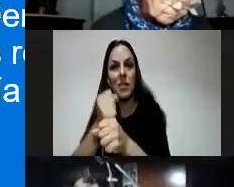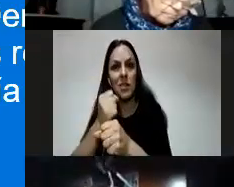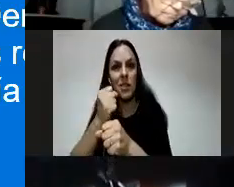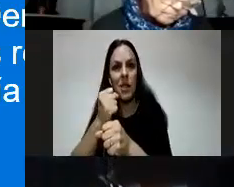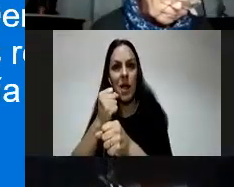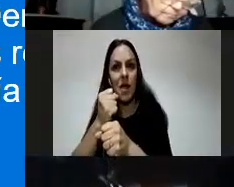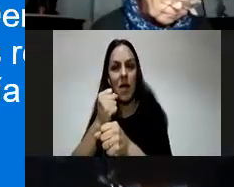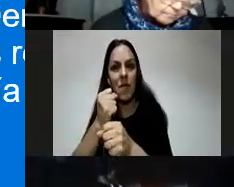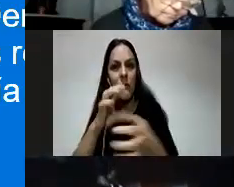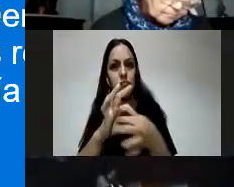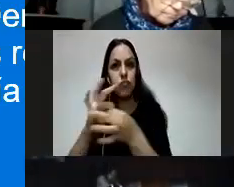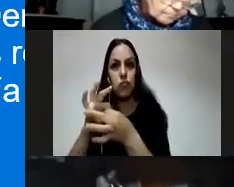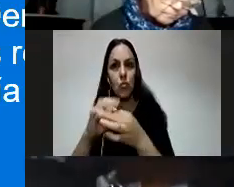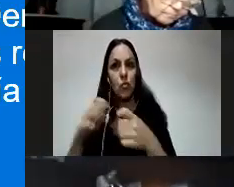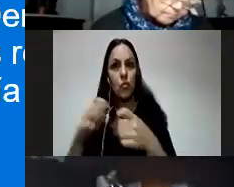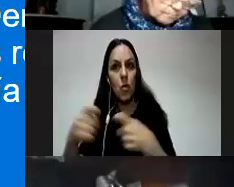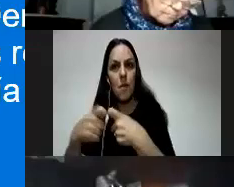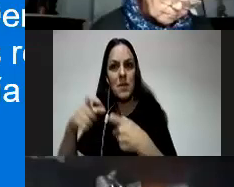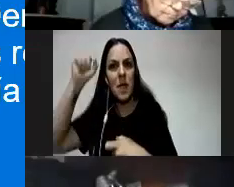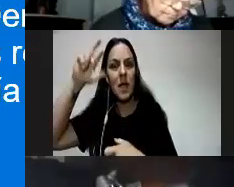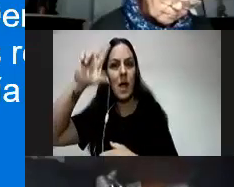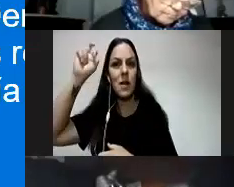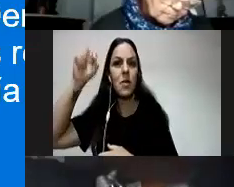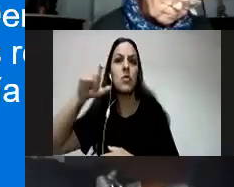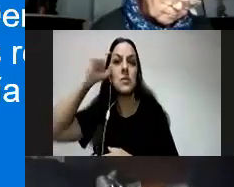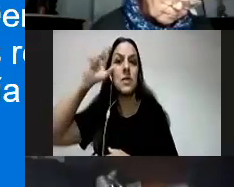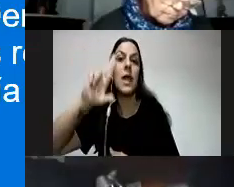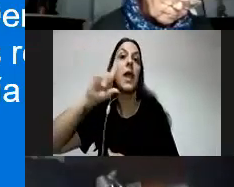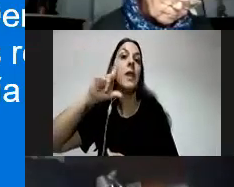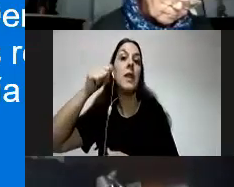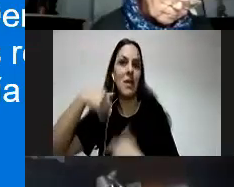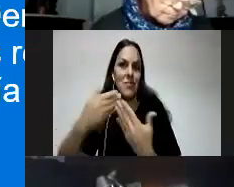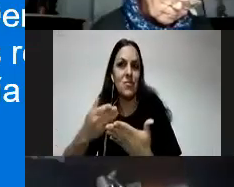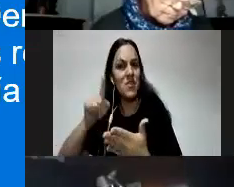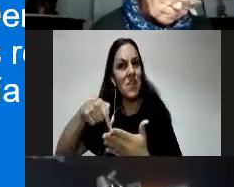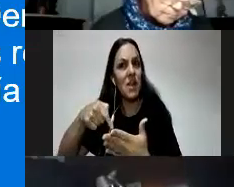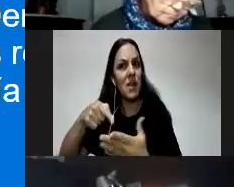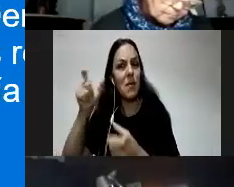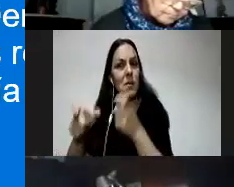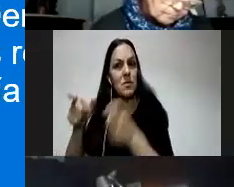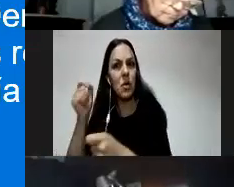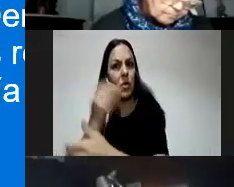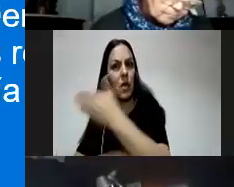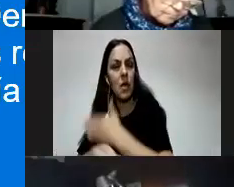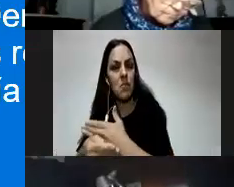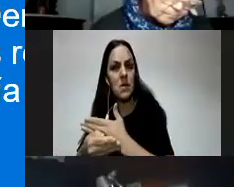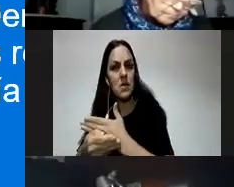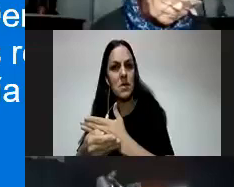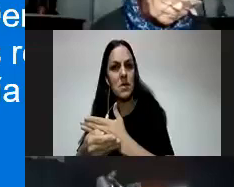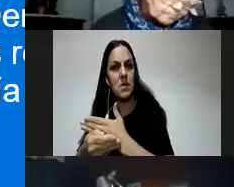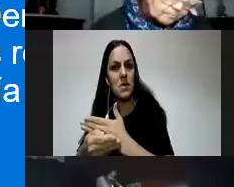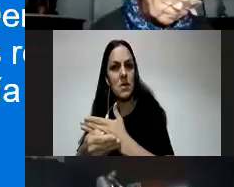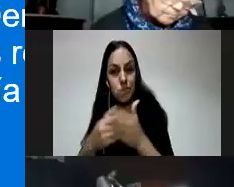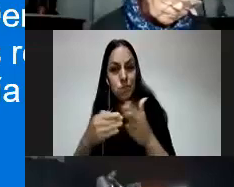empresas de carrocería, deja sin incluir a muchas personas con discapacidad que padecen patologías severas, por ejemplo parálisis